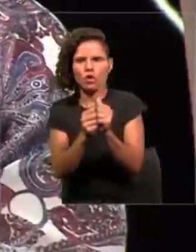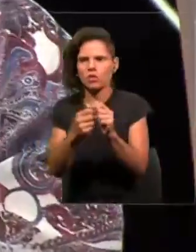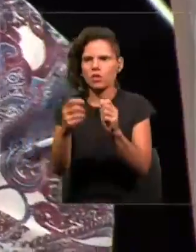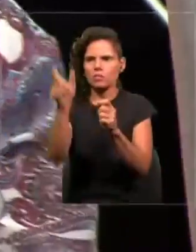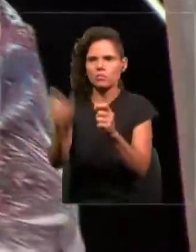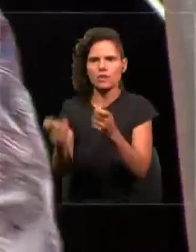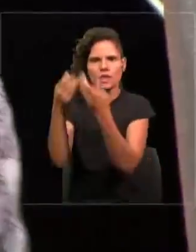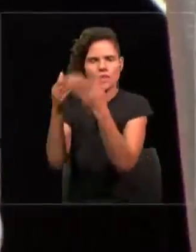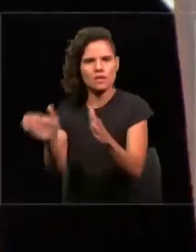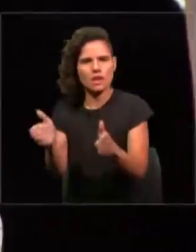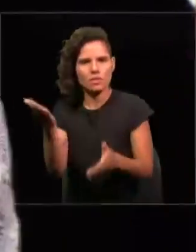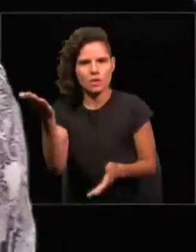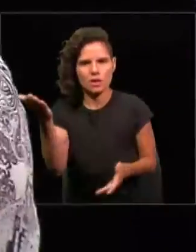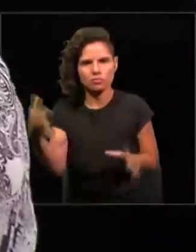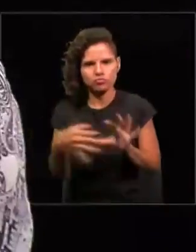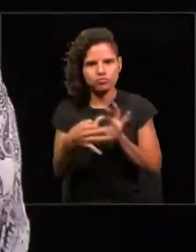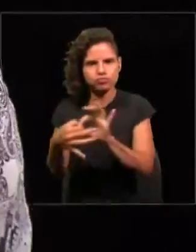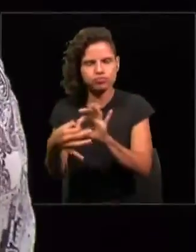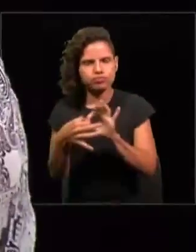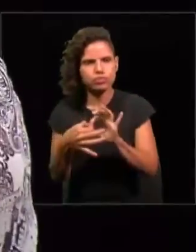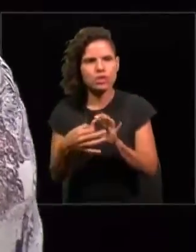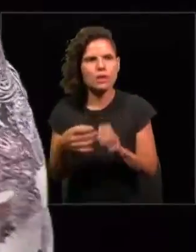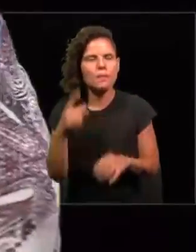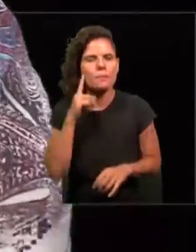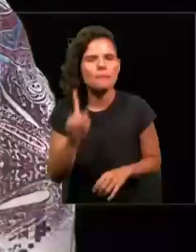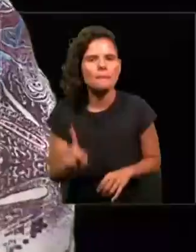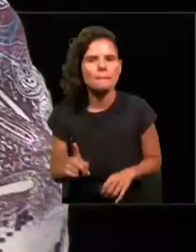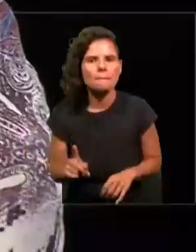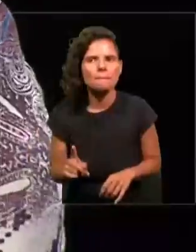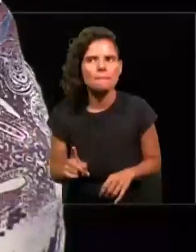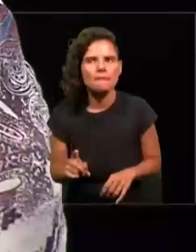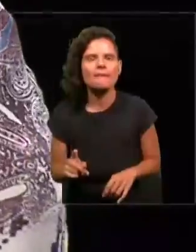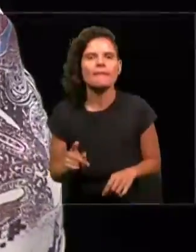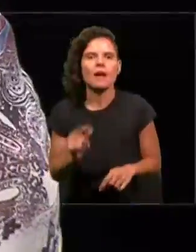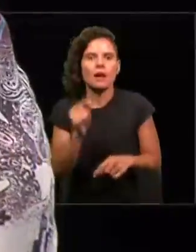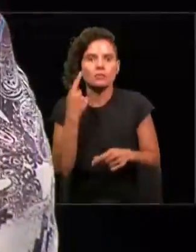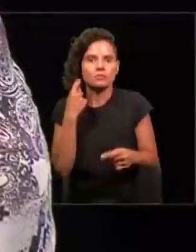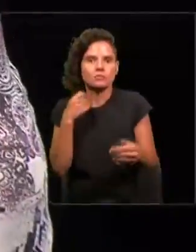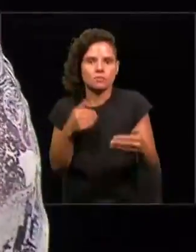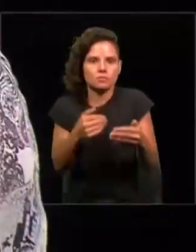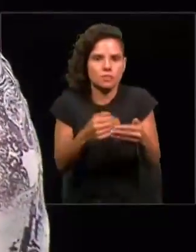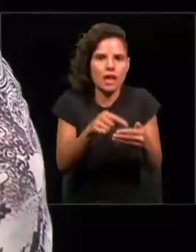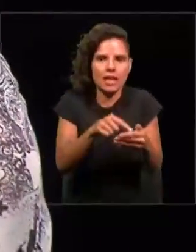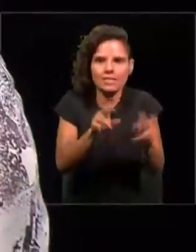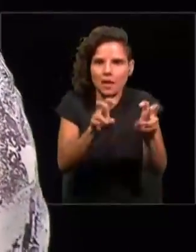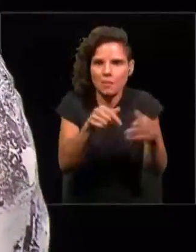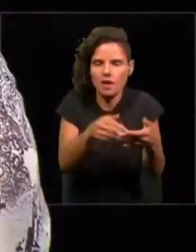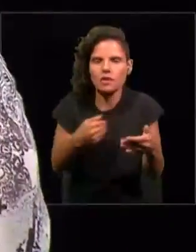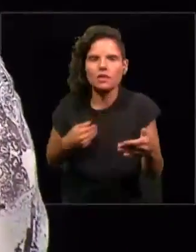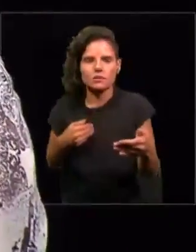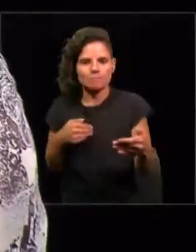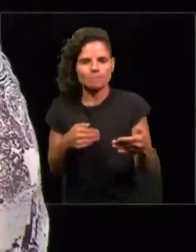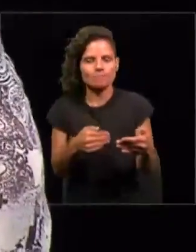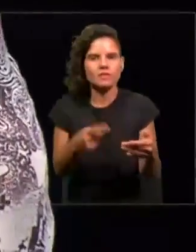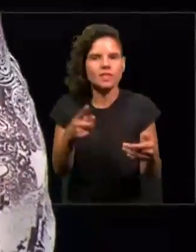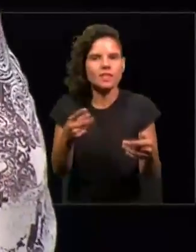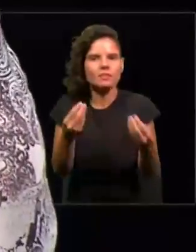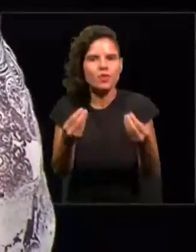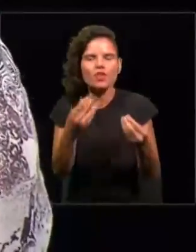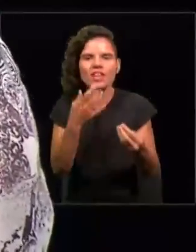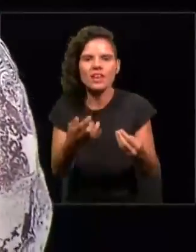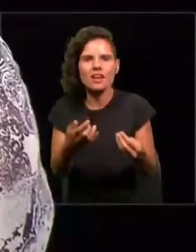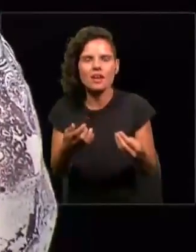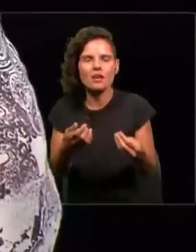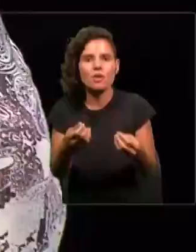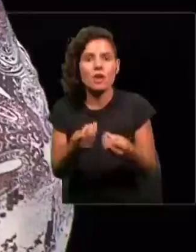humana. Pero de todas maneras, y ya quiero ir aproximándome mucho más, ha sido desde luego el